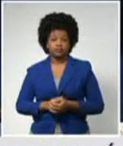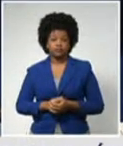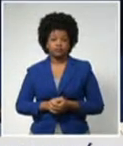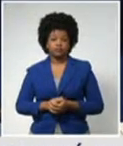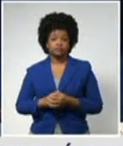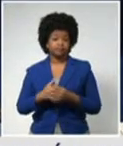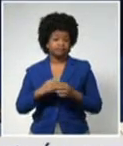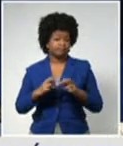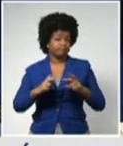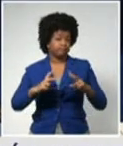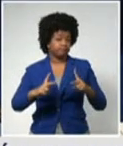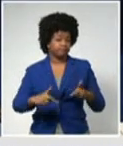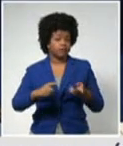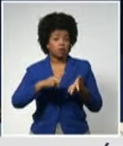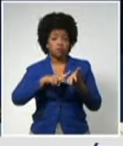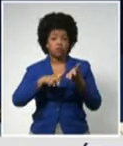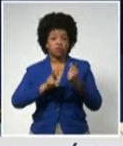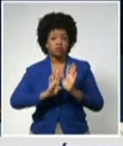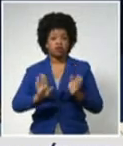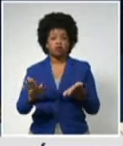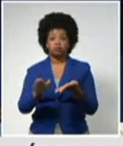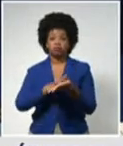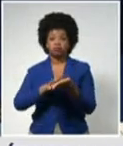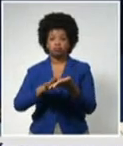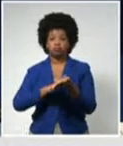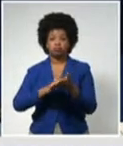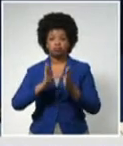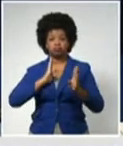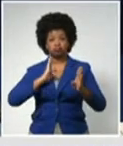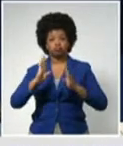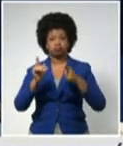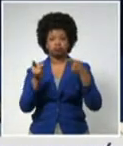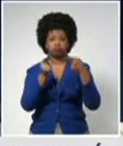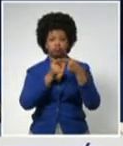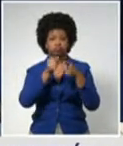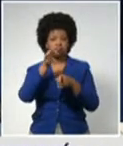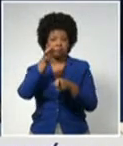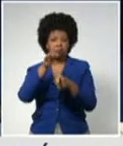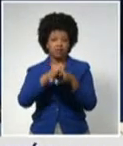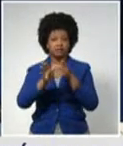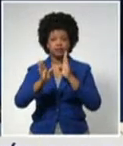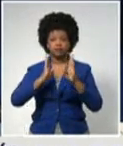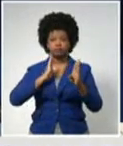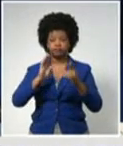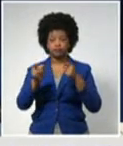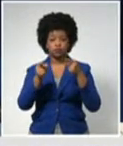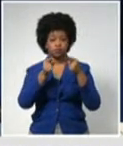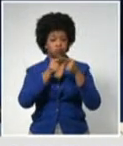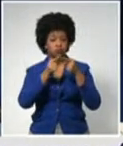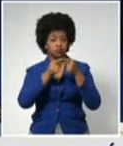reitero, son provincias que ya están en la fase 1 de la primera etapa, que además todo el